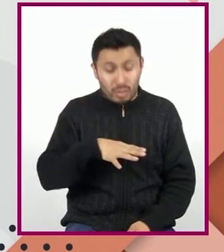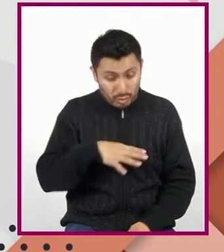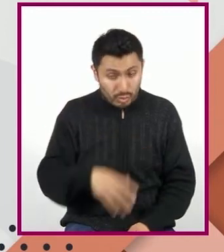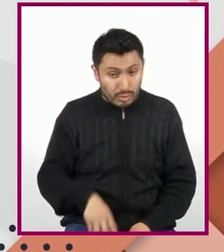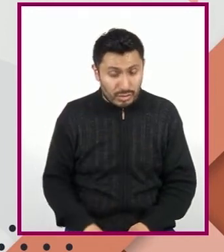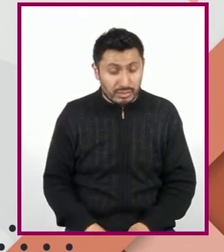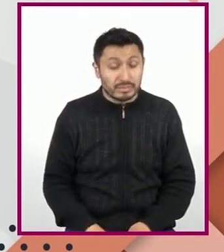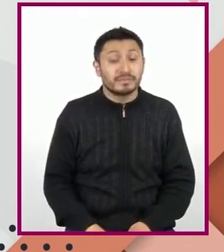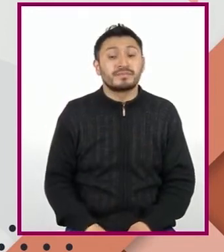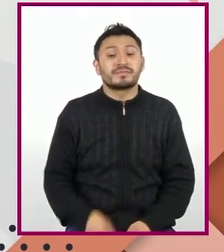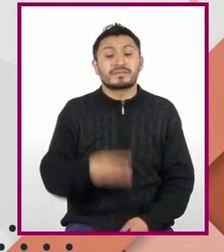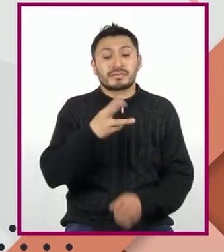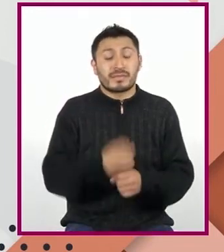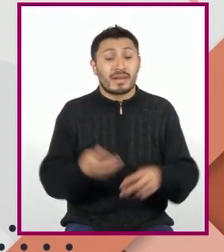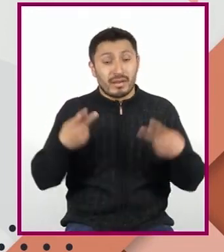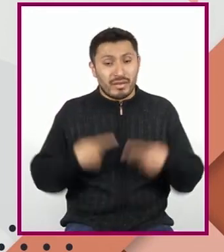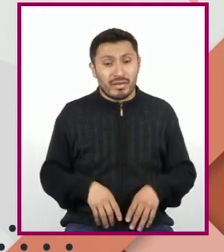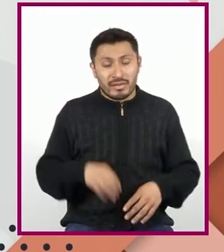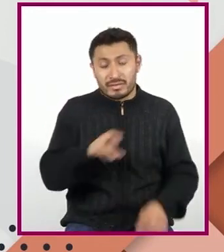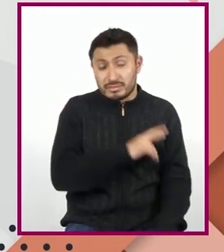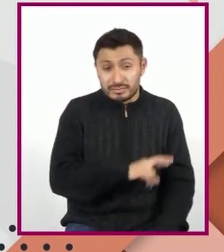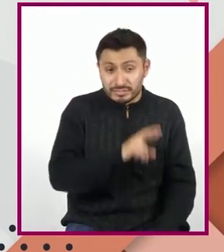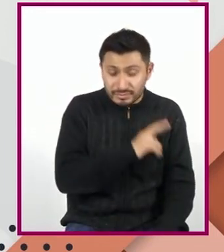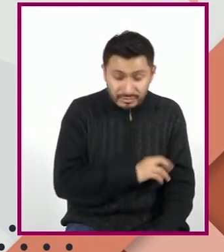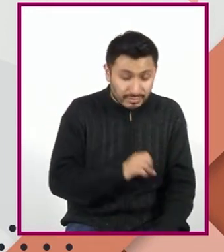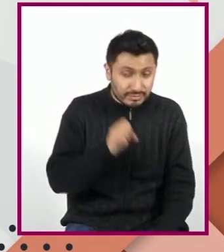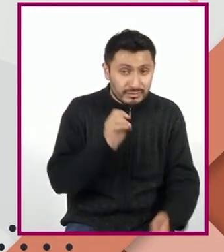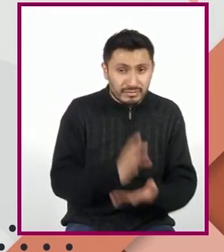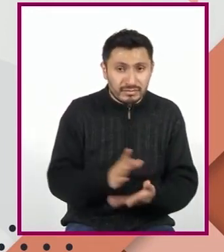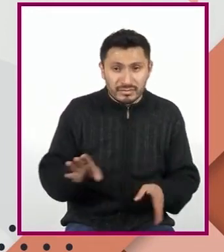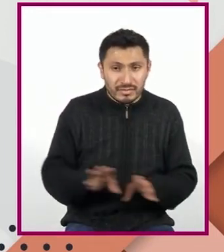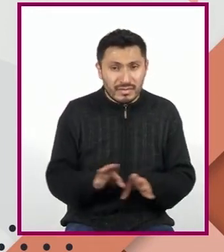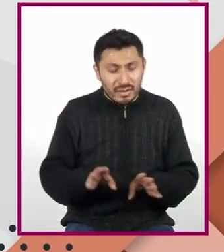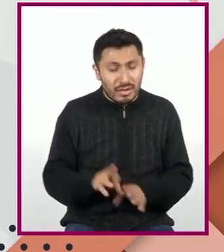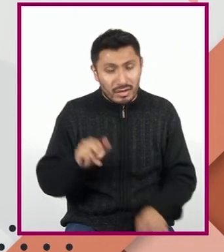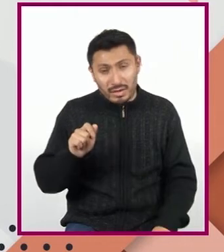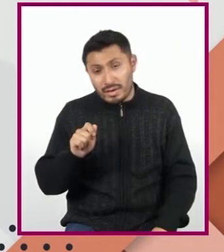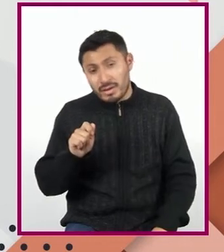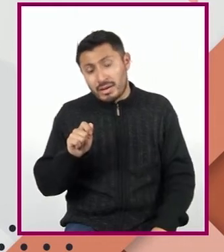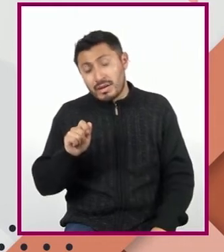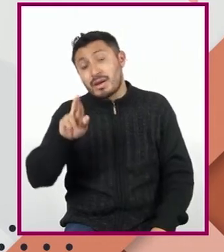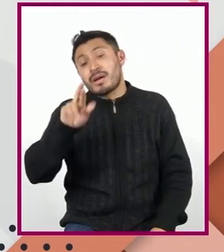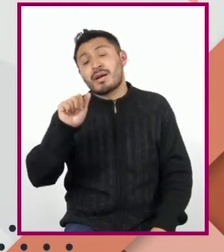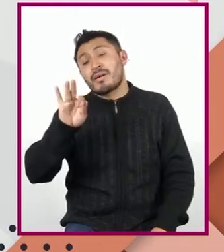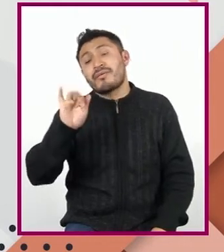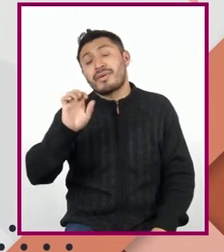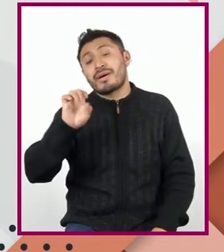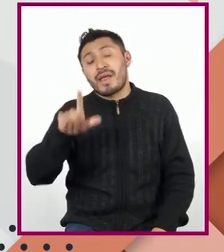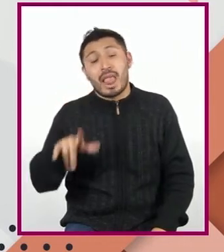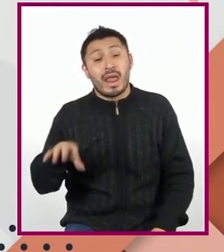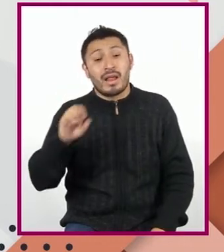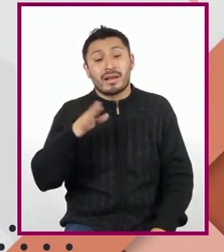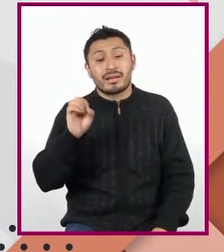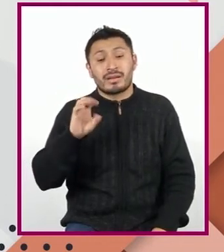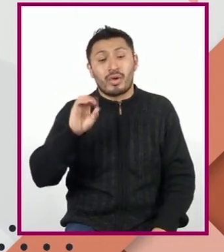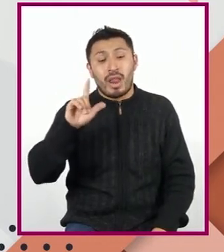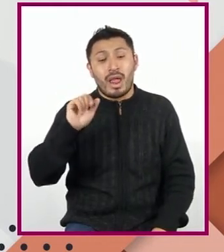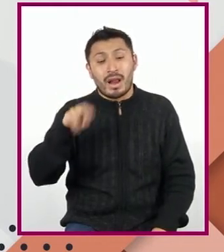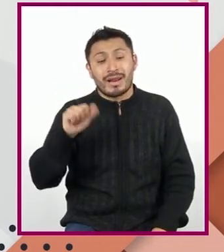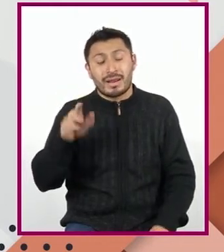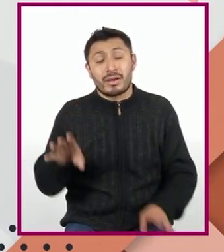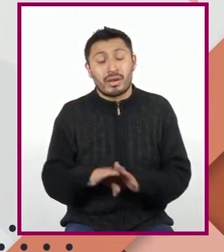la sesión para observar las sugerencias y explicaciones que nos dio la profesora Leticia y comprender por qué los lectores recurren